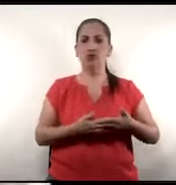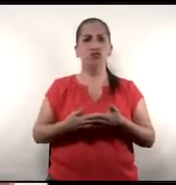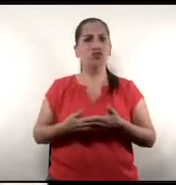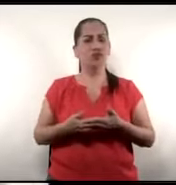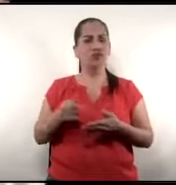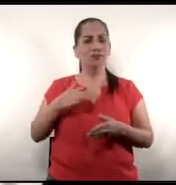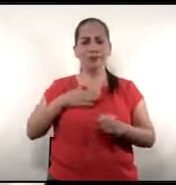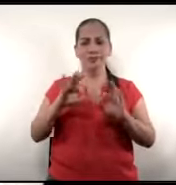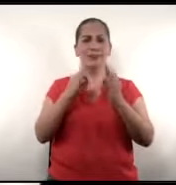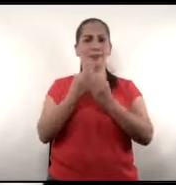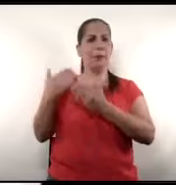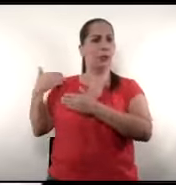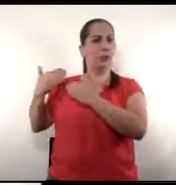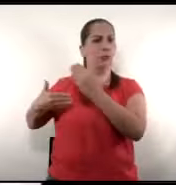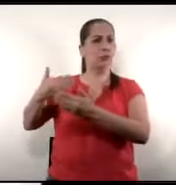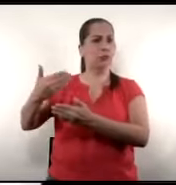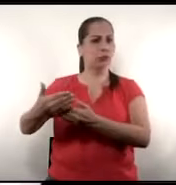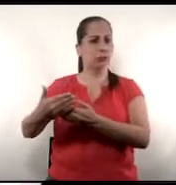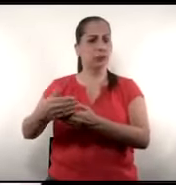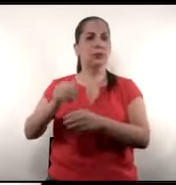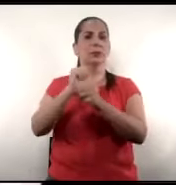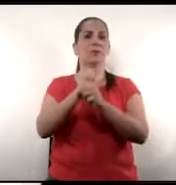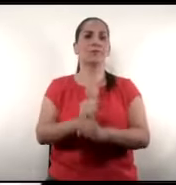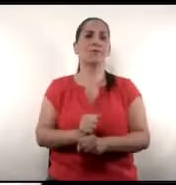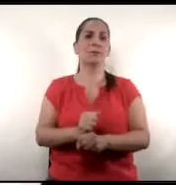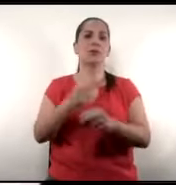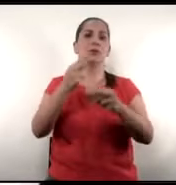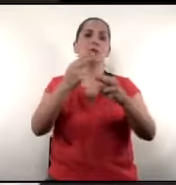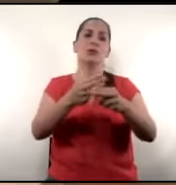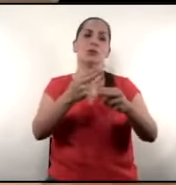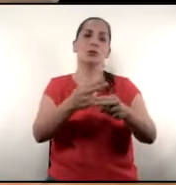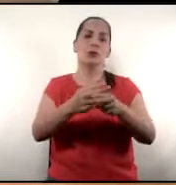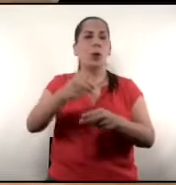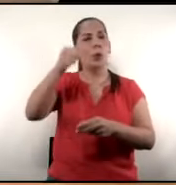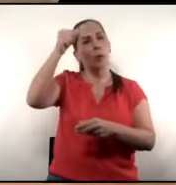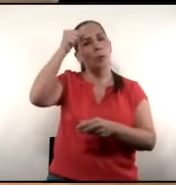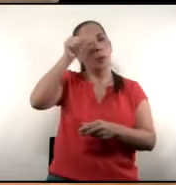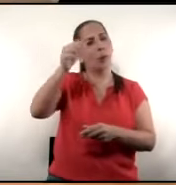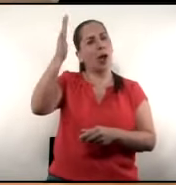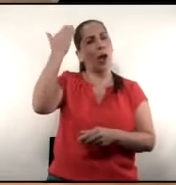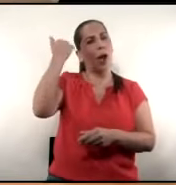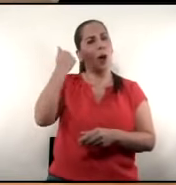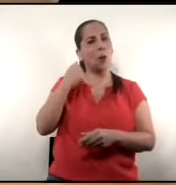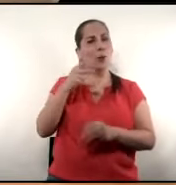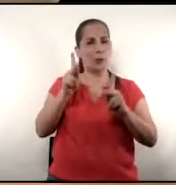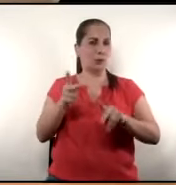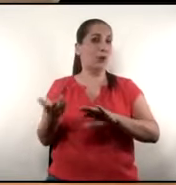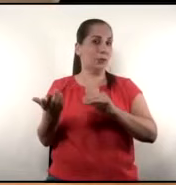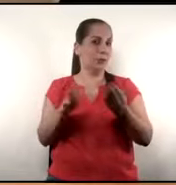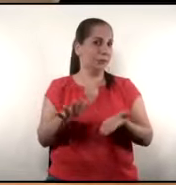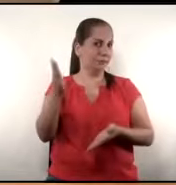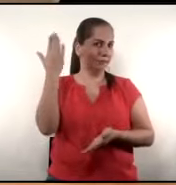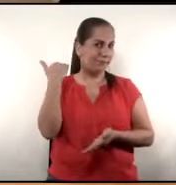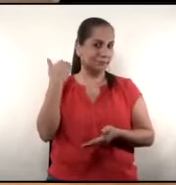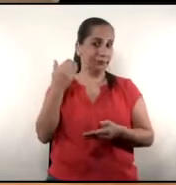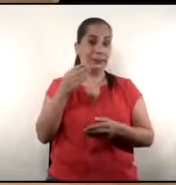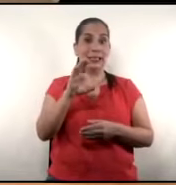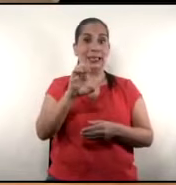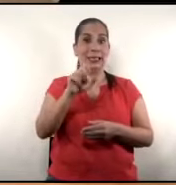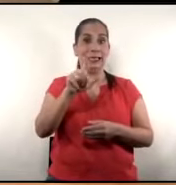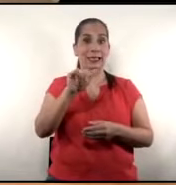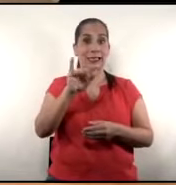en mi familia hay una tradición de nombrar a los bebés en memoria de algún antepasado que haya fallecido. Eliezer era